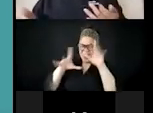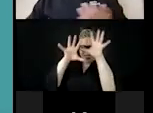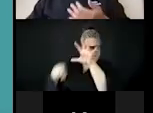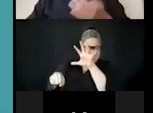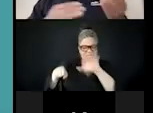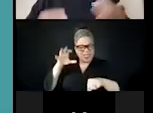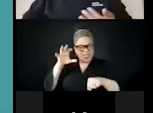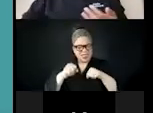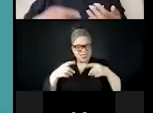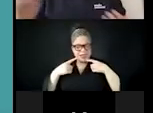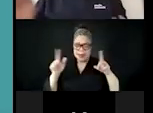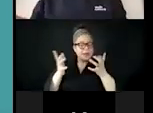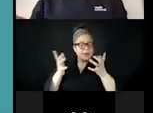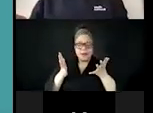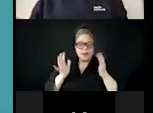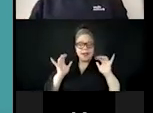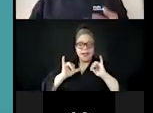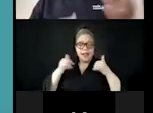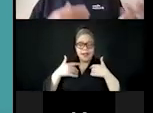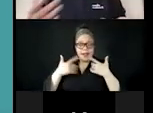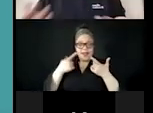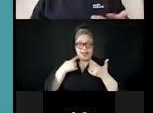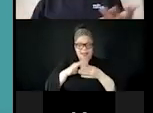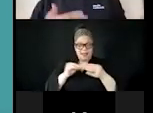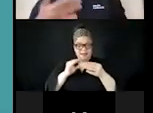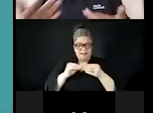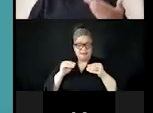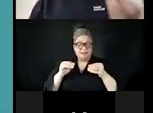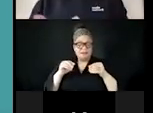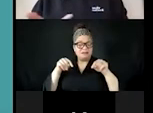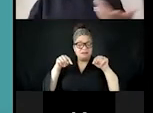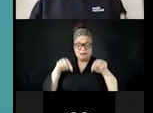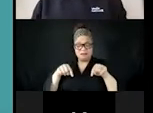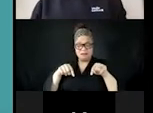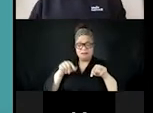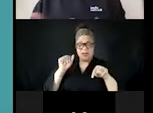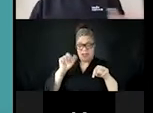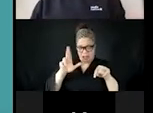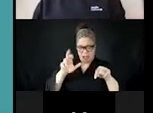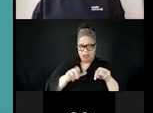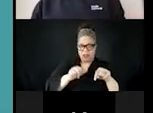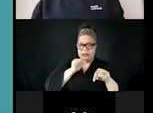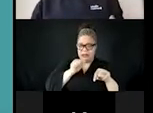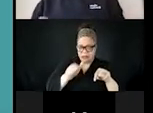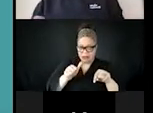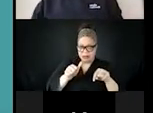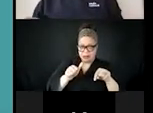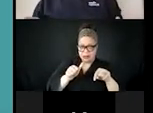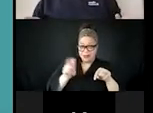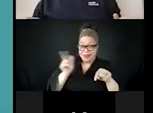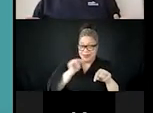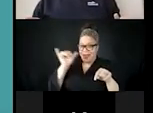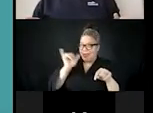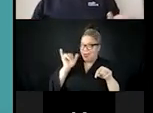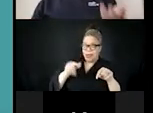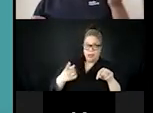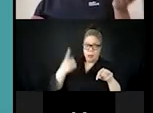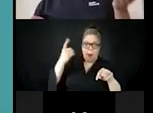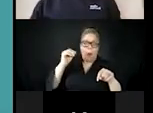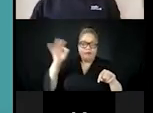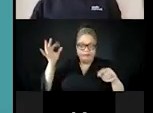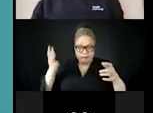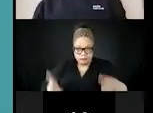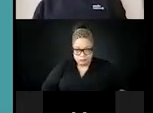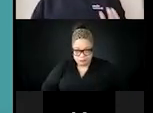lo logró y esas no son no son en ocasiones excepcionales